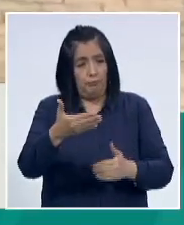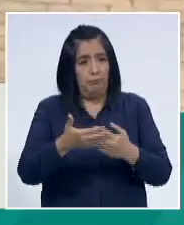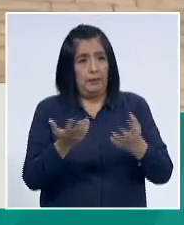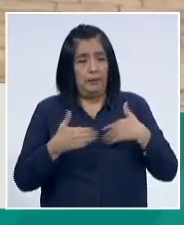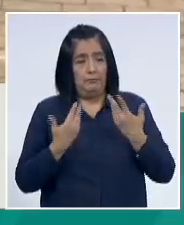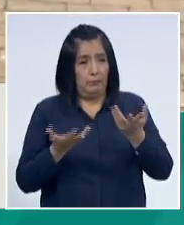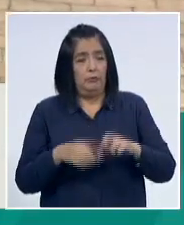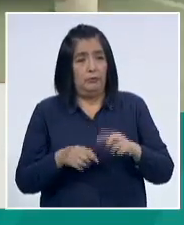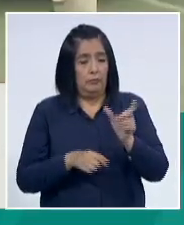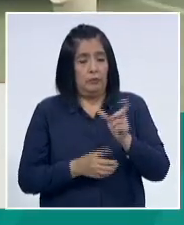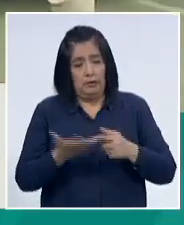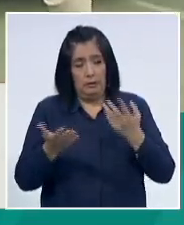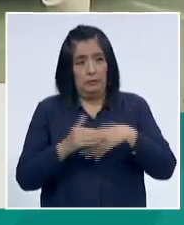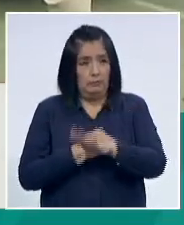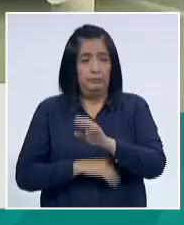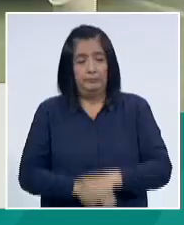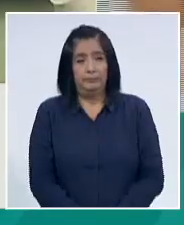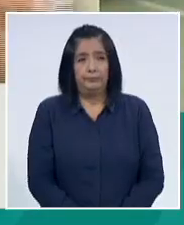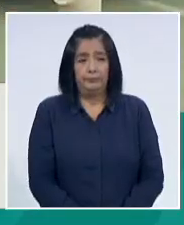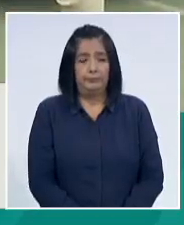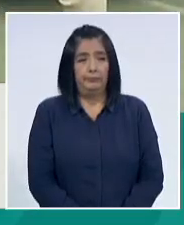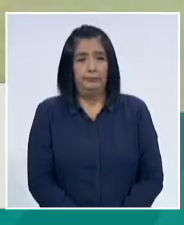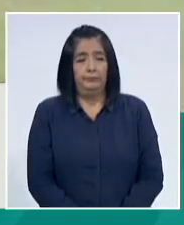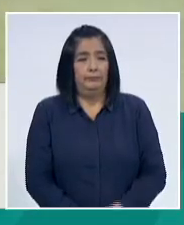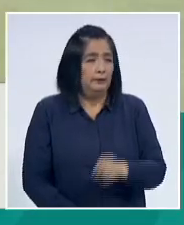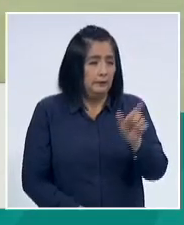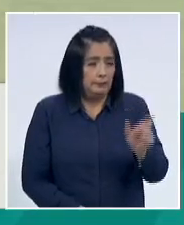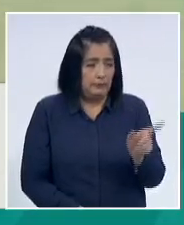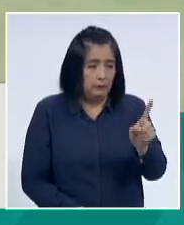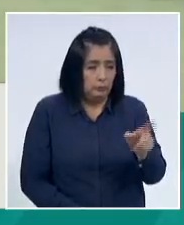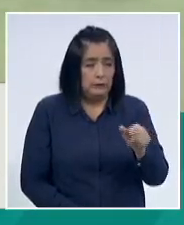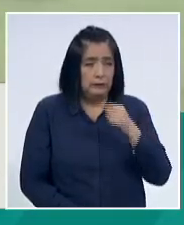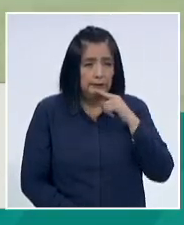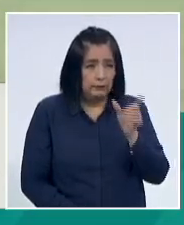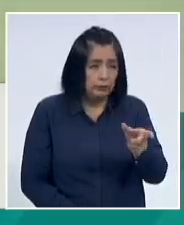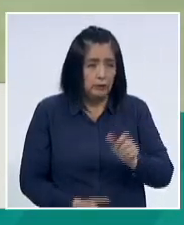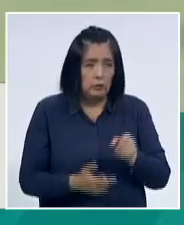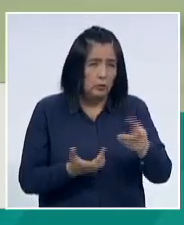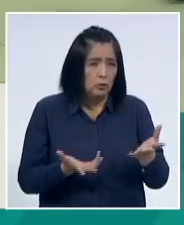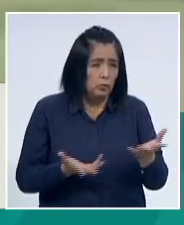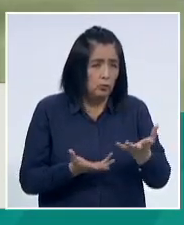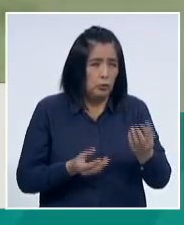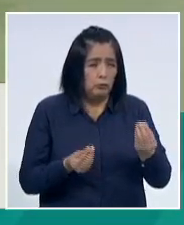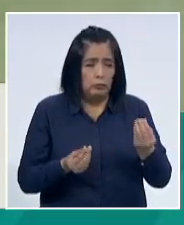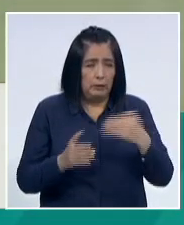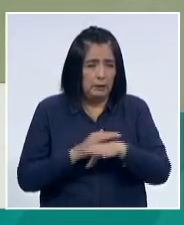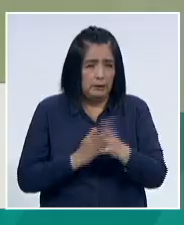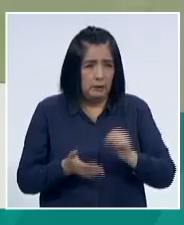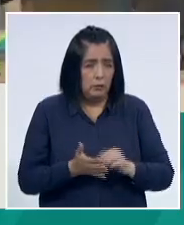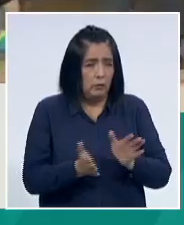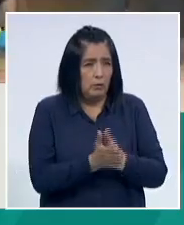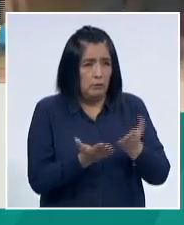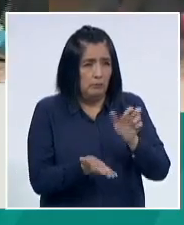obtener su tarjeta andina. Señora, dígame, ¿usted con qué va a ingresar? ¿Con pasaporte o